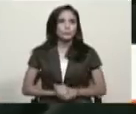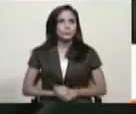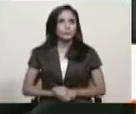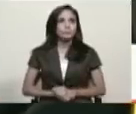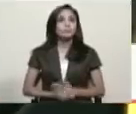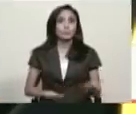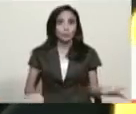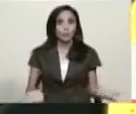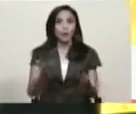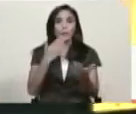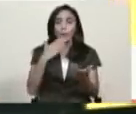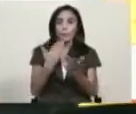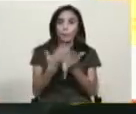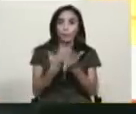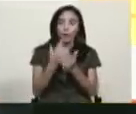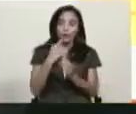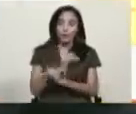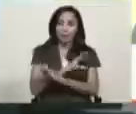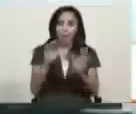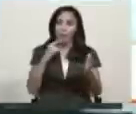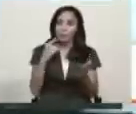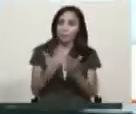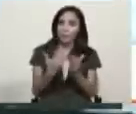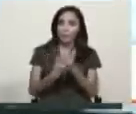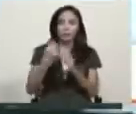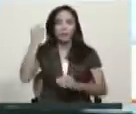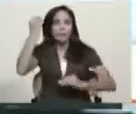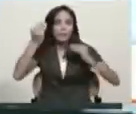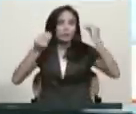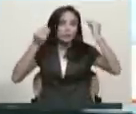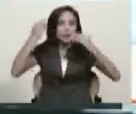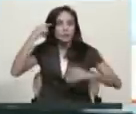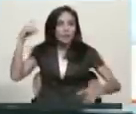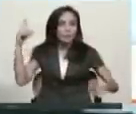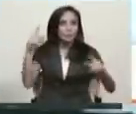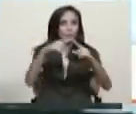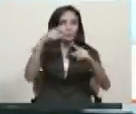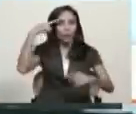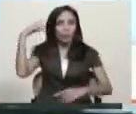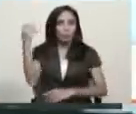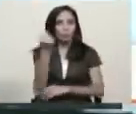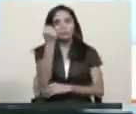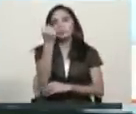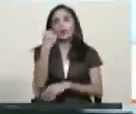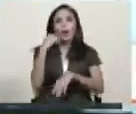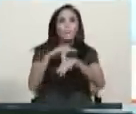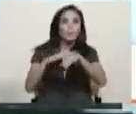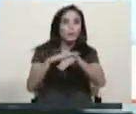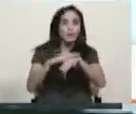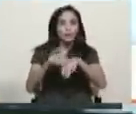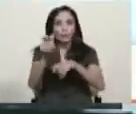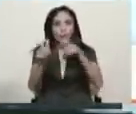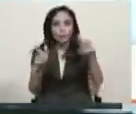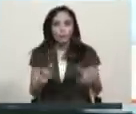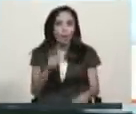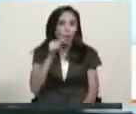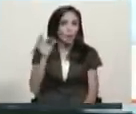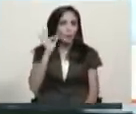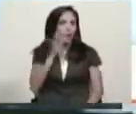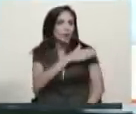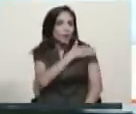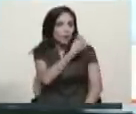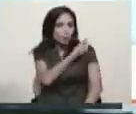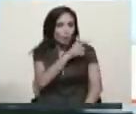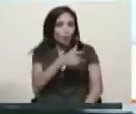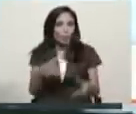Vamos a proponernos, pensando en grandes metas mayores, compañeros, ministros, ministras, rector de la Universidad de las Ciencias